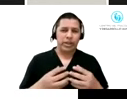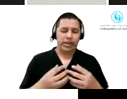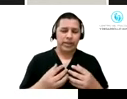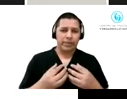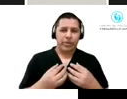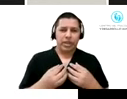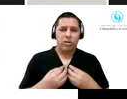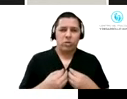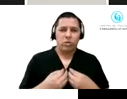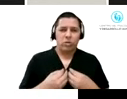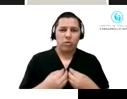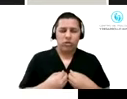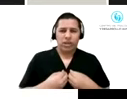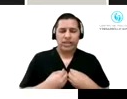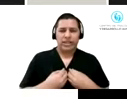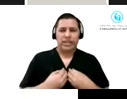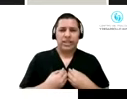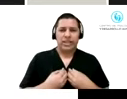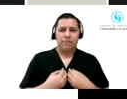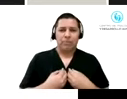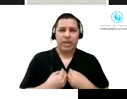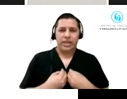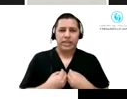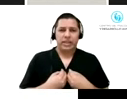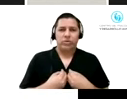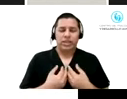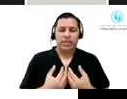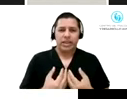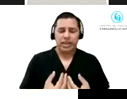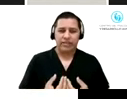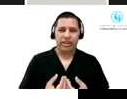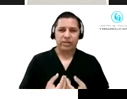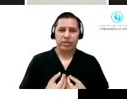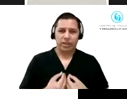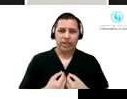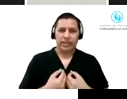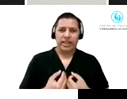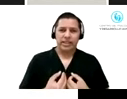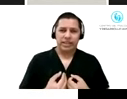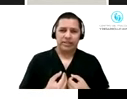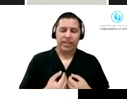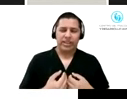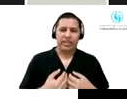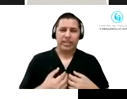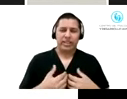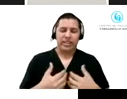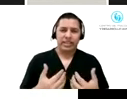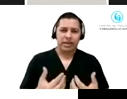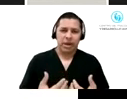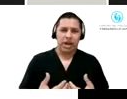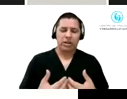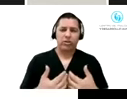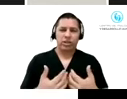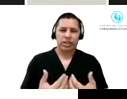desarrollo, que como niño lo que necesita es que sus necesidades de afecto sean satisfechas,